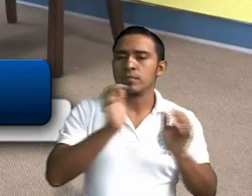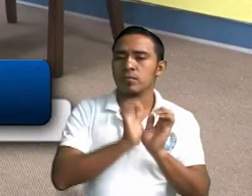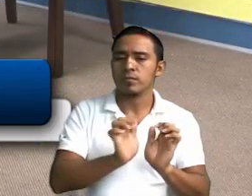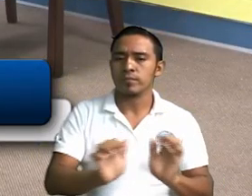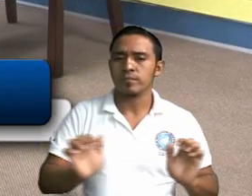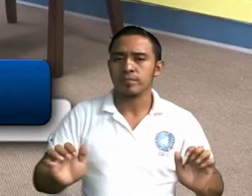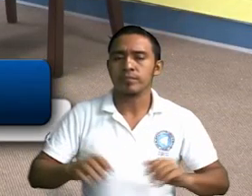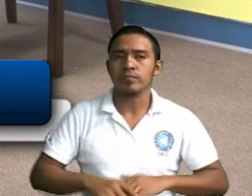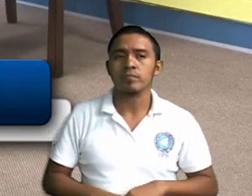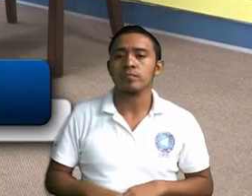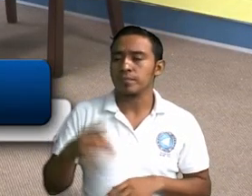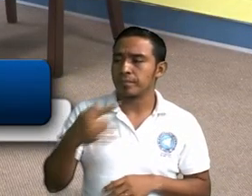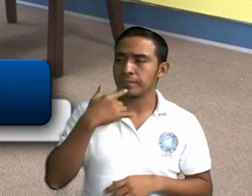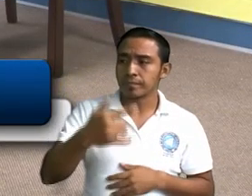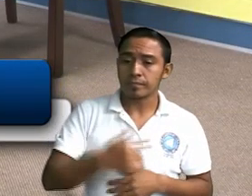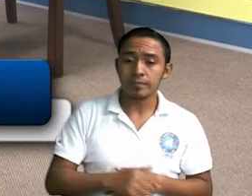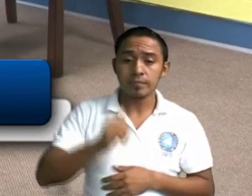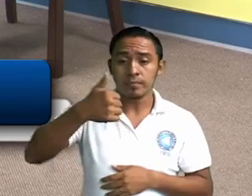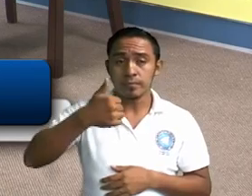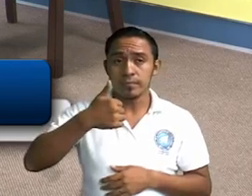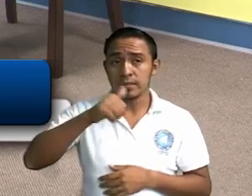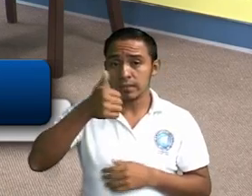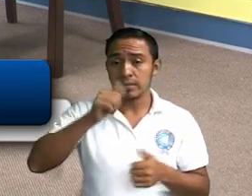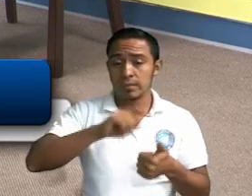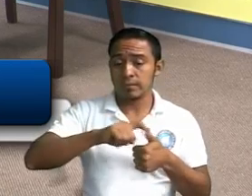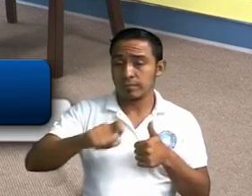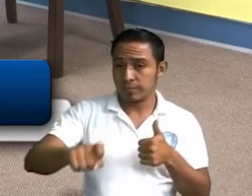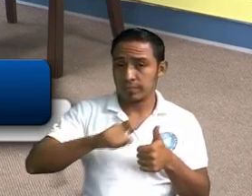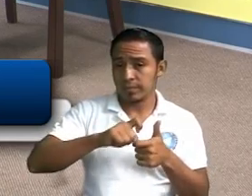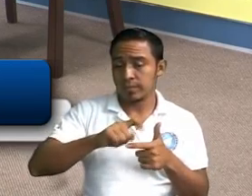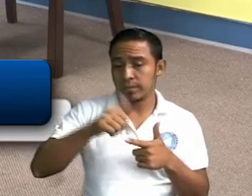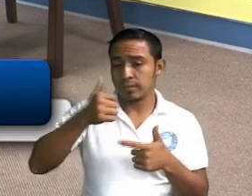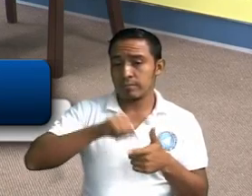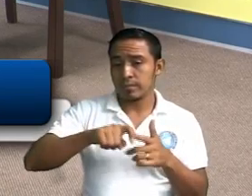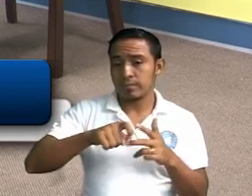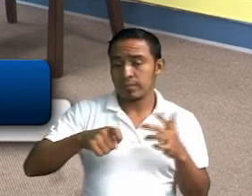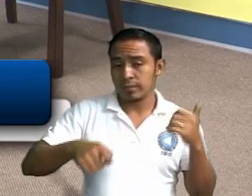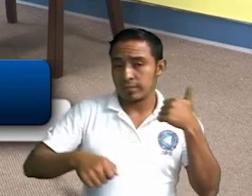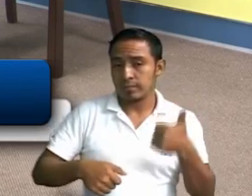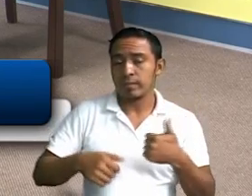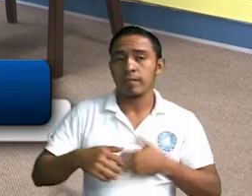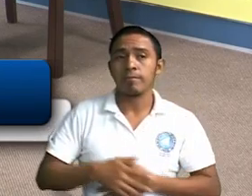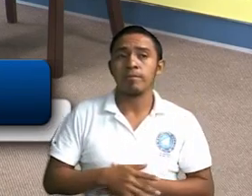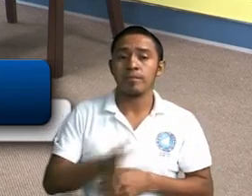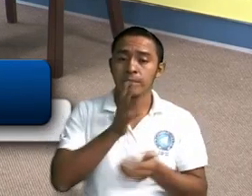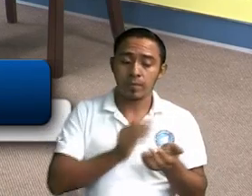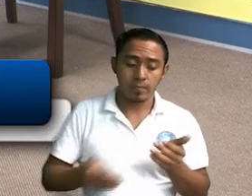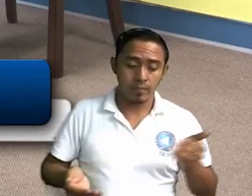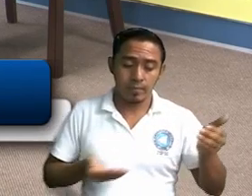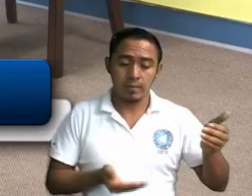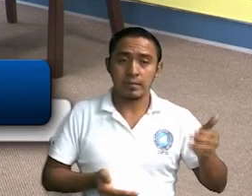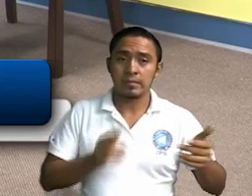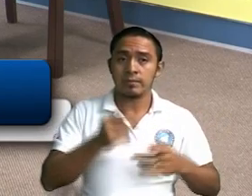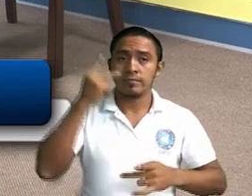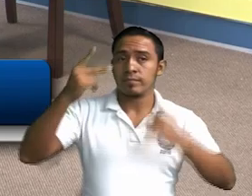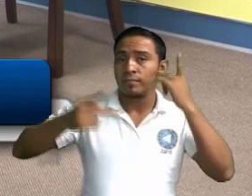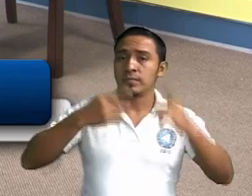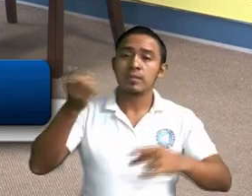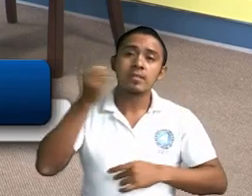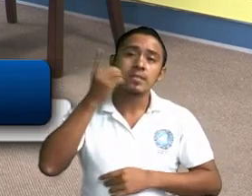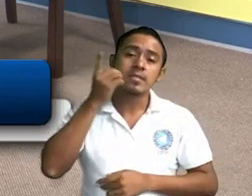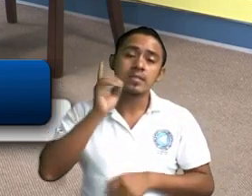usted decía que cada seis meses oa los seis meses debe estar el niño o la niña al bebé visitando al